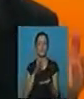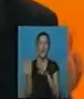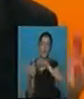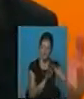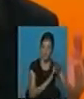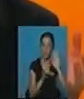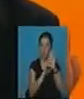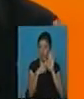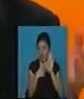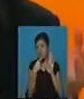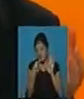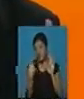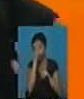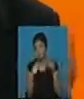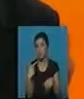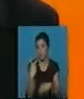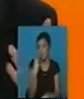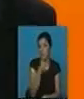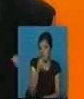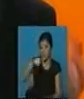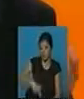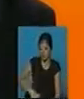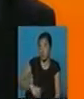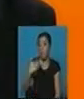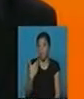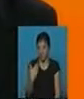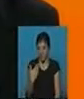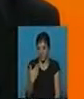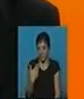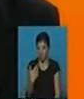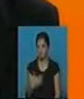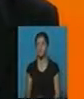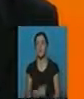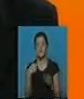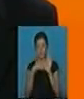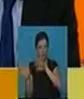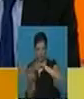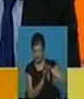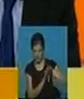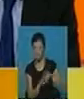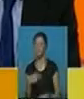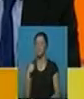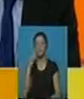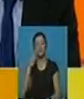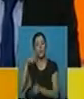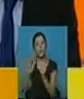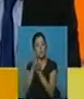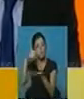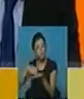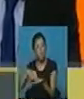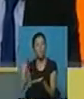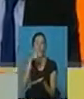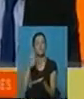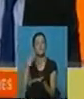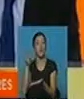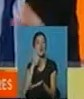que habilita a los norteamericanos, a los estadounidenses, a tener armas y portarlas de manera individual. Estaba revisando un paper de una socióloga norteamericana que